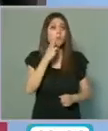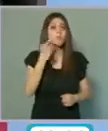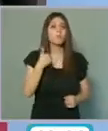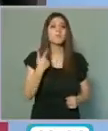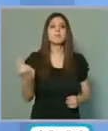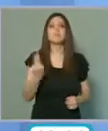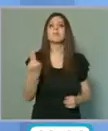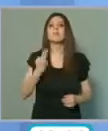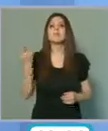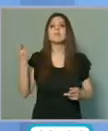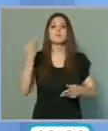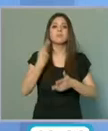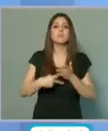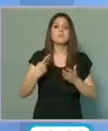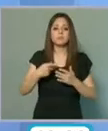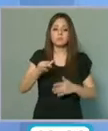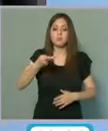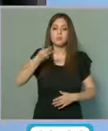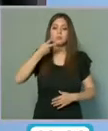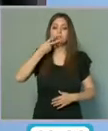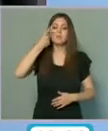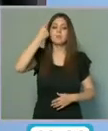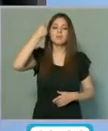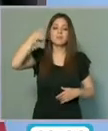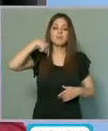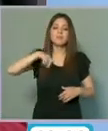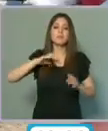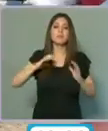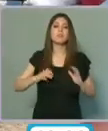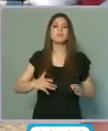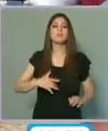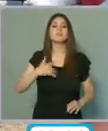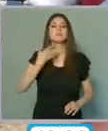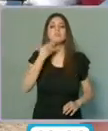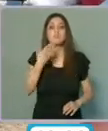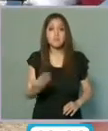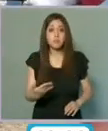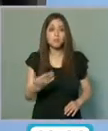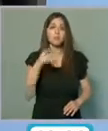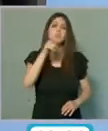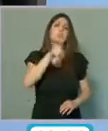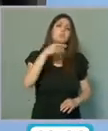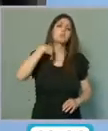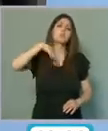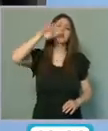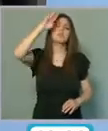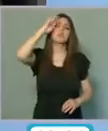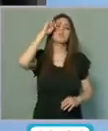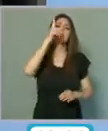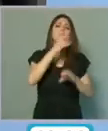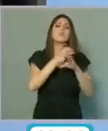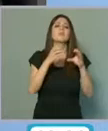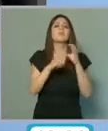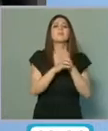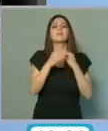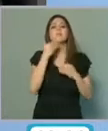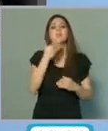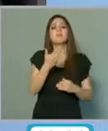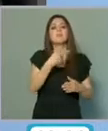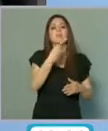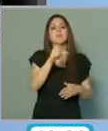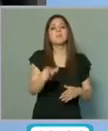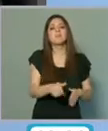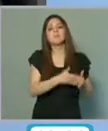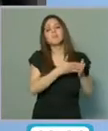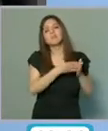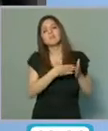las sustancias que te genera el cigarro para sentirte bien. Entonces, tú empiezas con una actividad placentera y al paso del tiempo ya